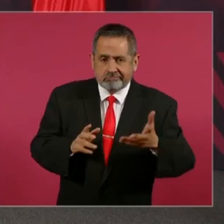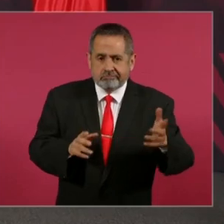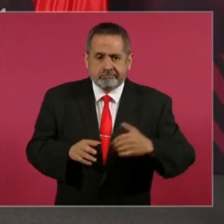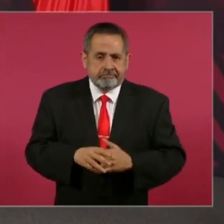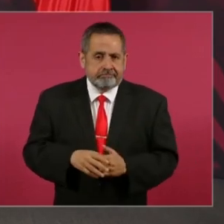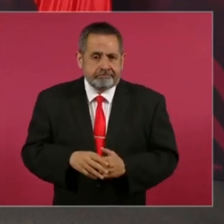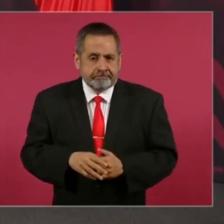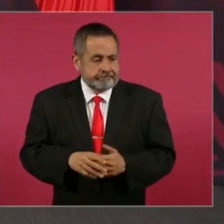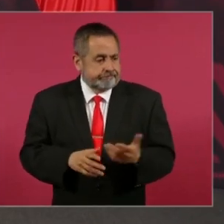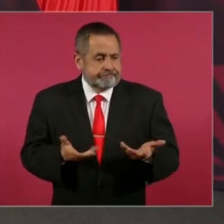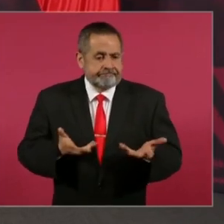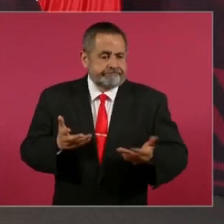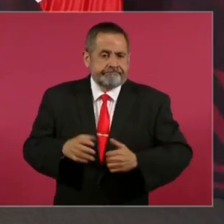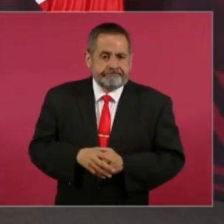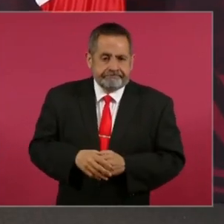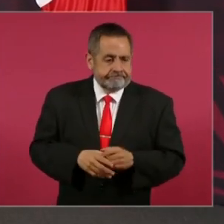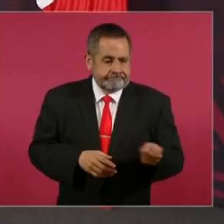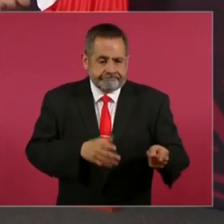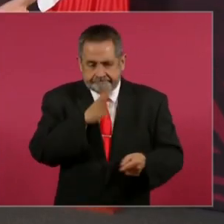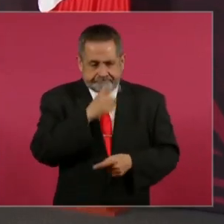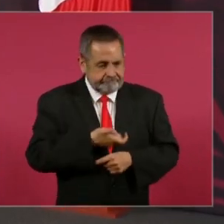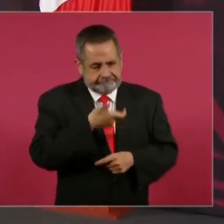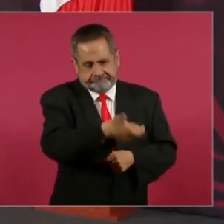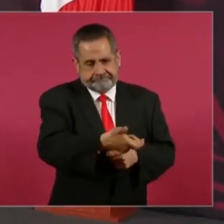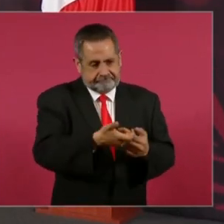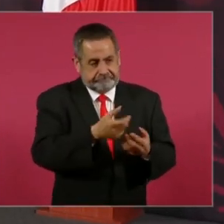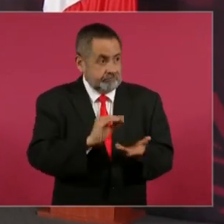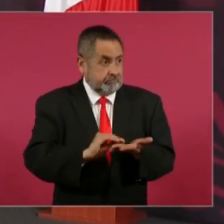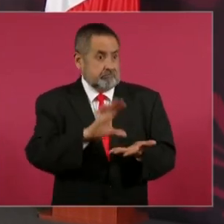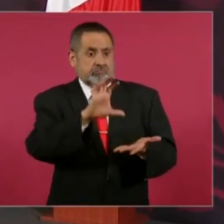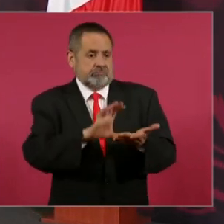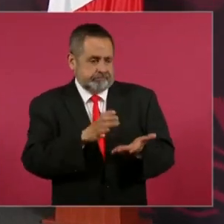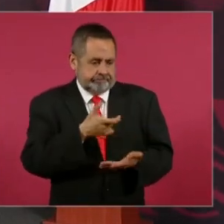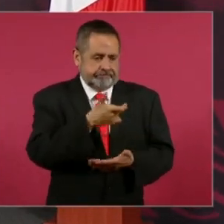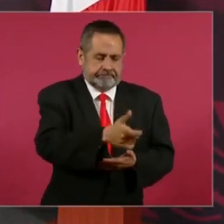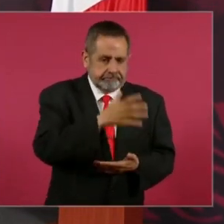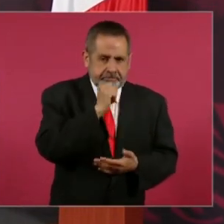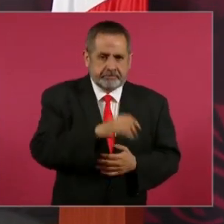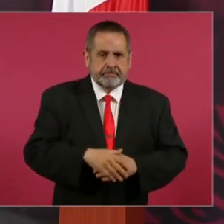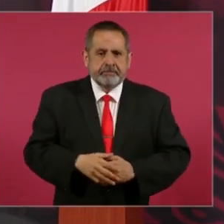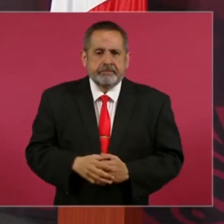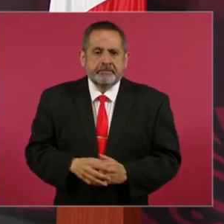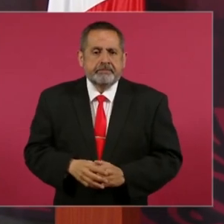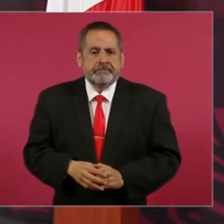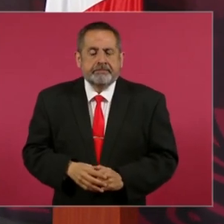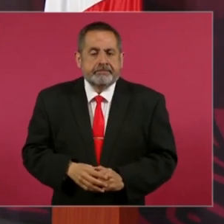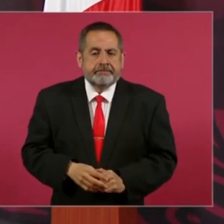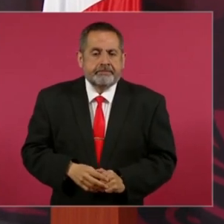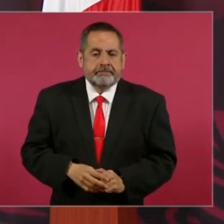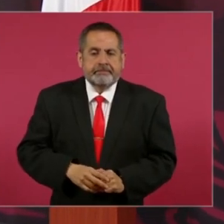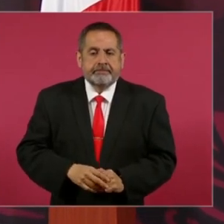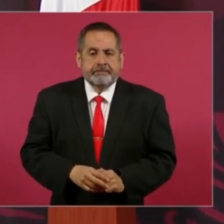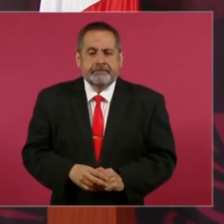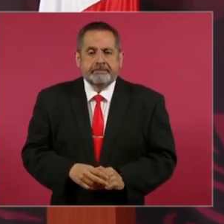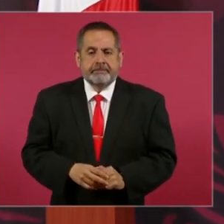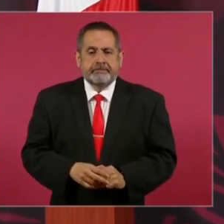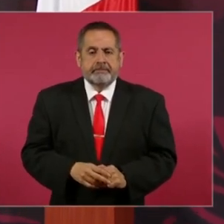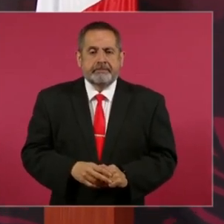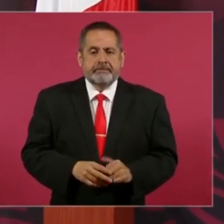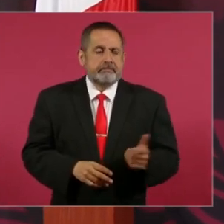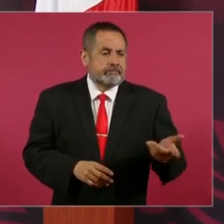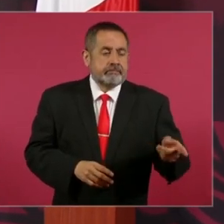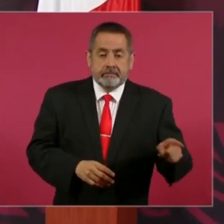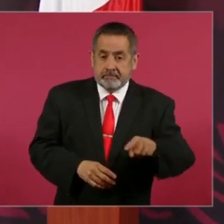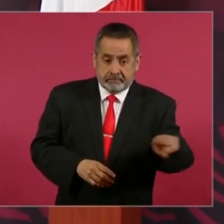les dijeron, pues, ¿cómo le hacemos? Ya no te puedo pagar lo mismo. No le hace, ¿no? Págame menos,